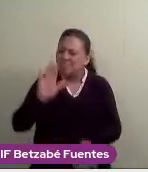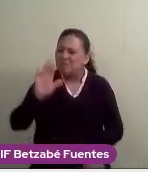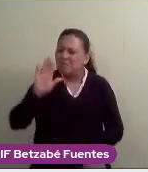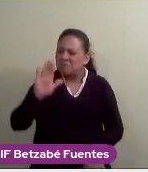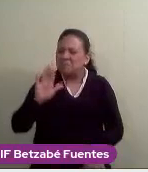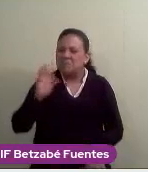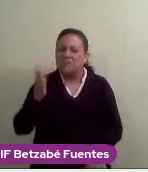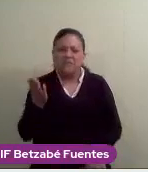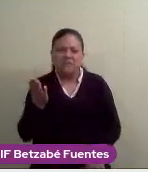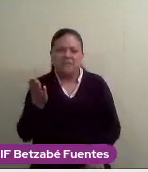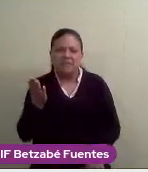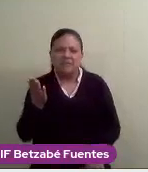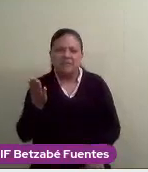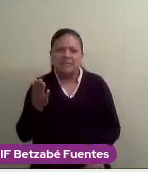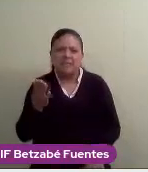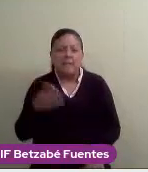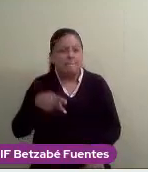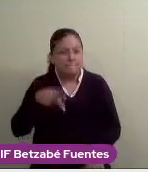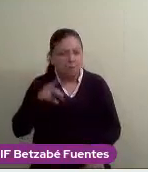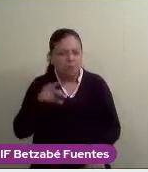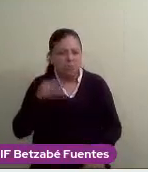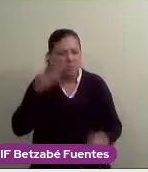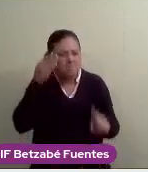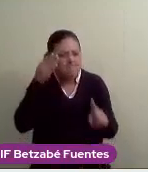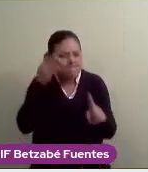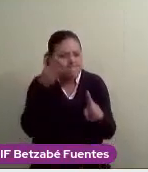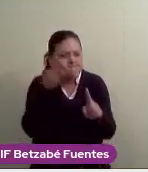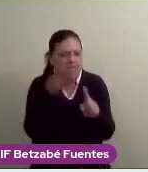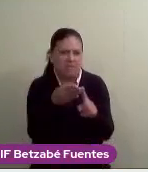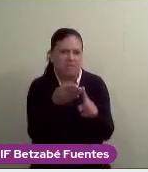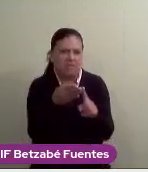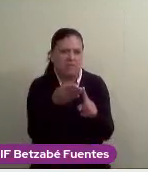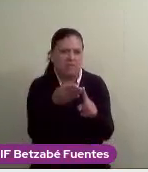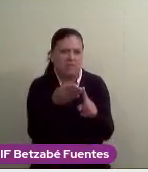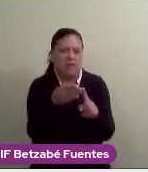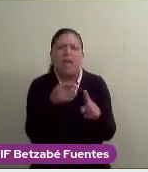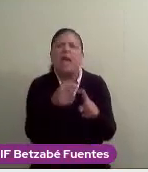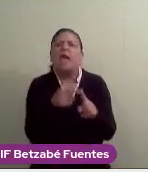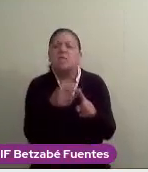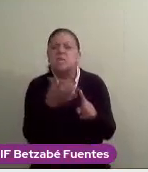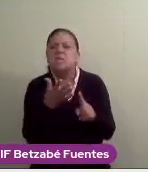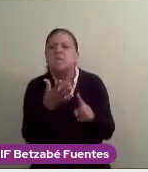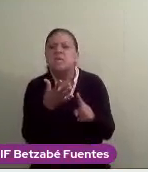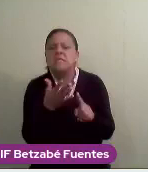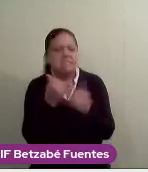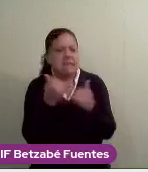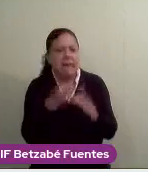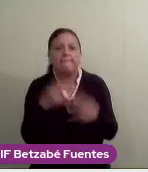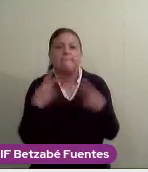si hay algo específico de personas diagnosticadas con este tema.